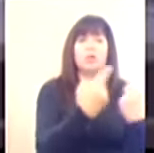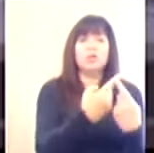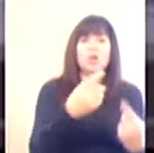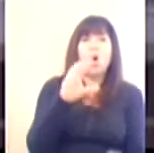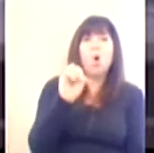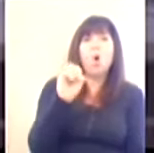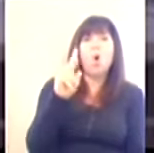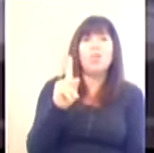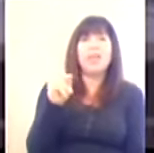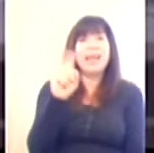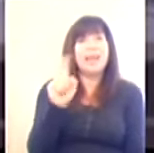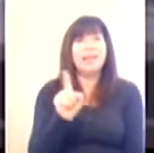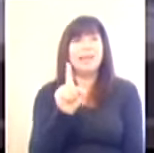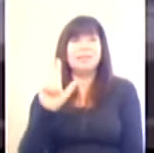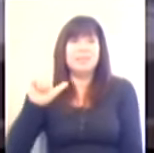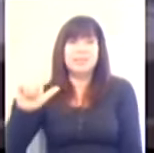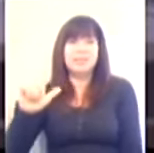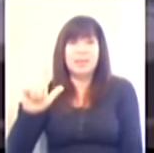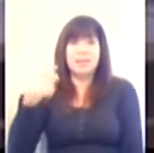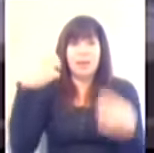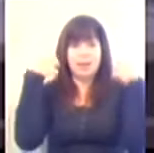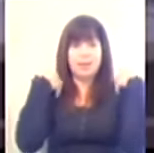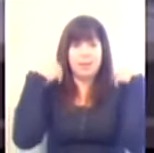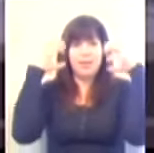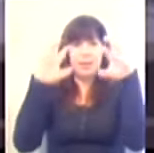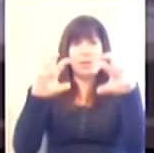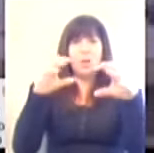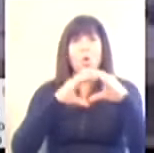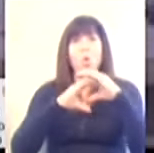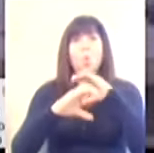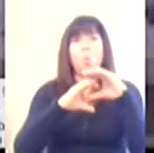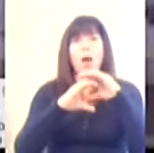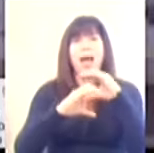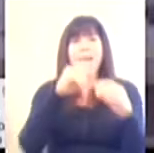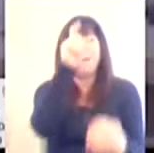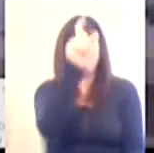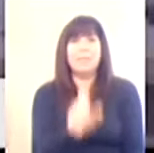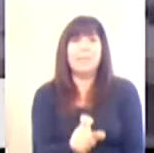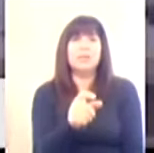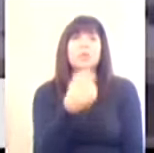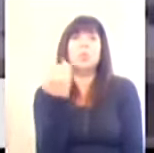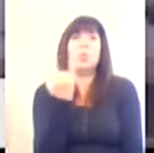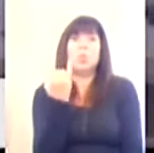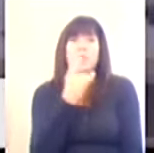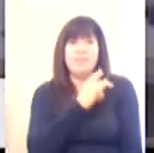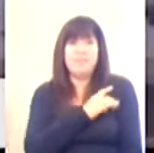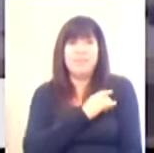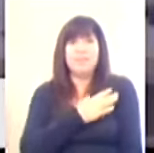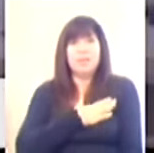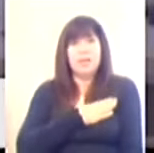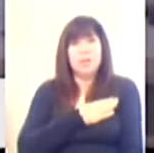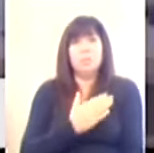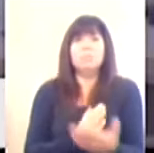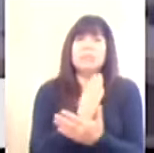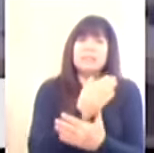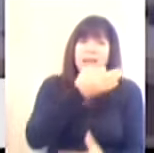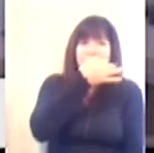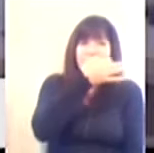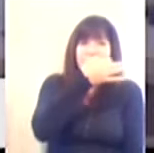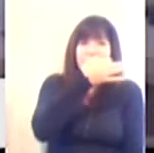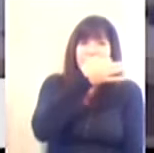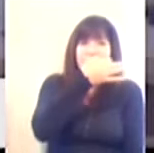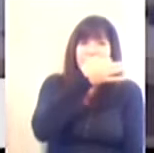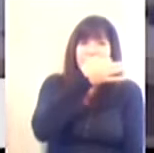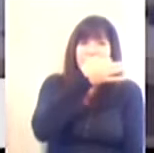encargado a un académico de la Universidad de Chile, y quisiera partir compartiendo con ustedes, probablemente muchos